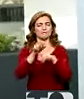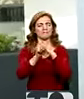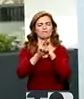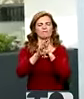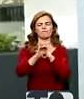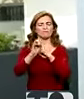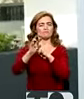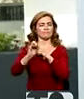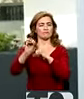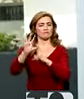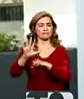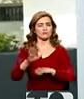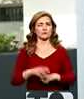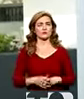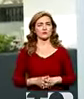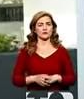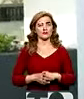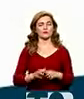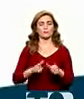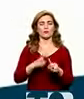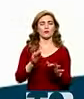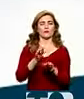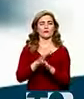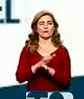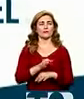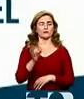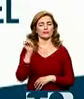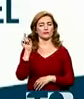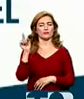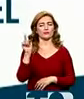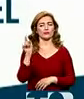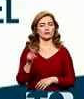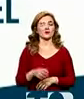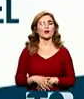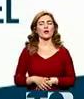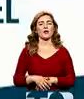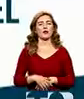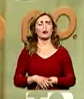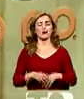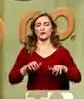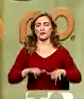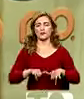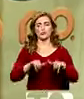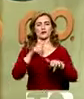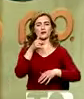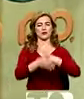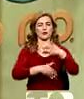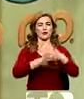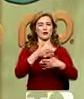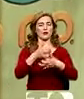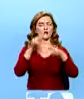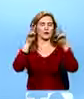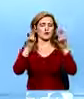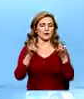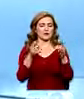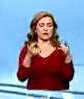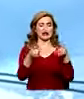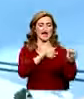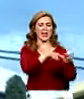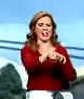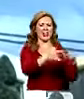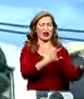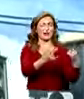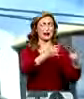se espera que una de las principales funciones de root amparo lópez pérez sea darle continuidad al proceso de reversión de las frecuencias de la